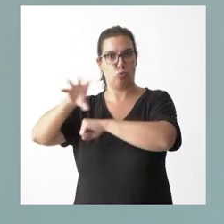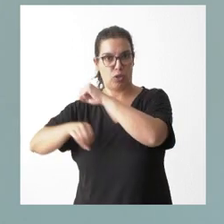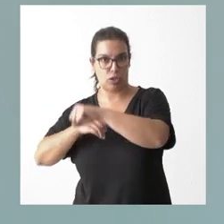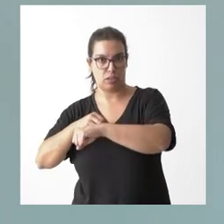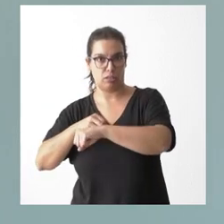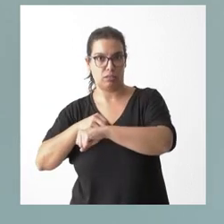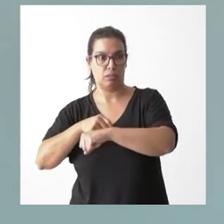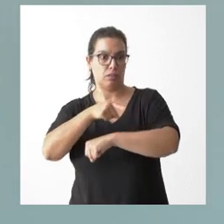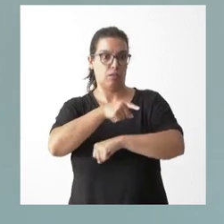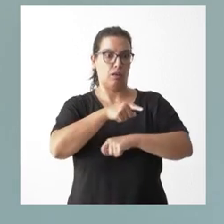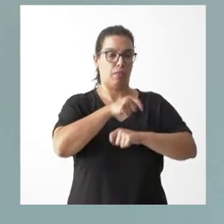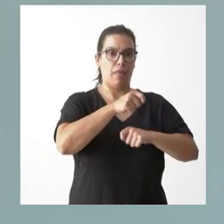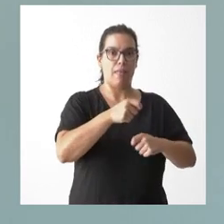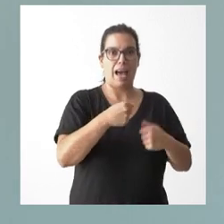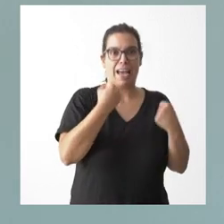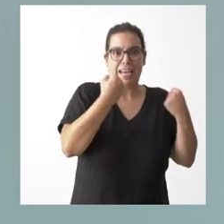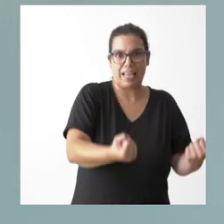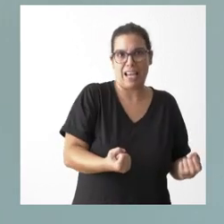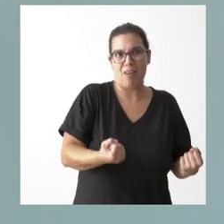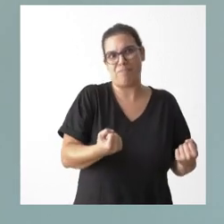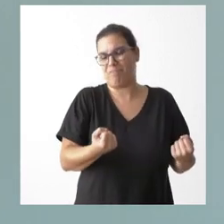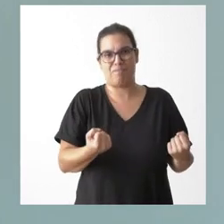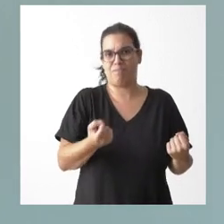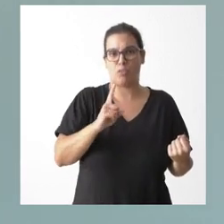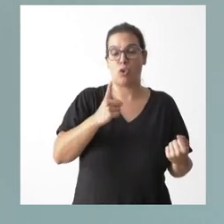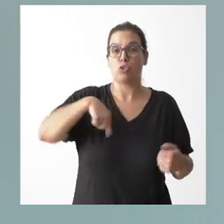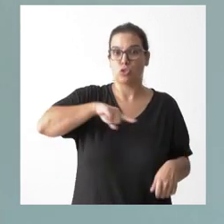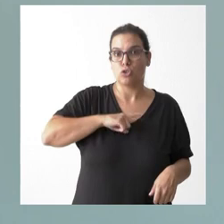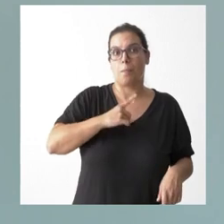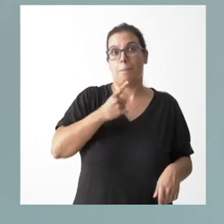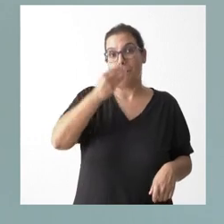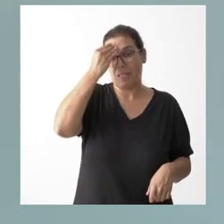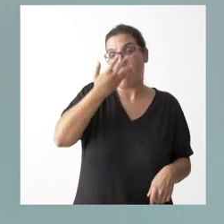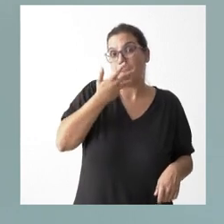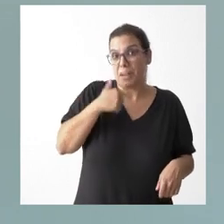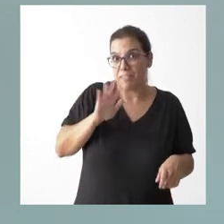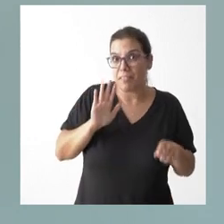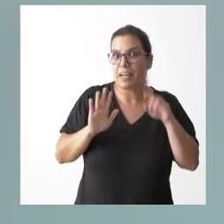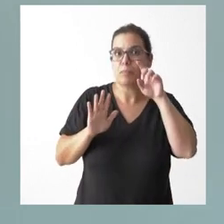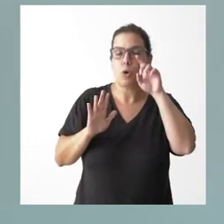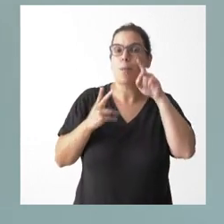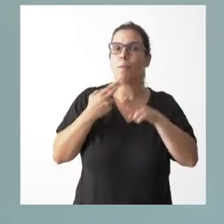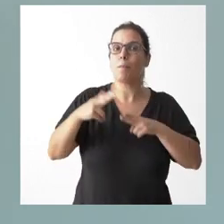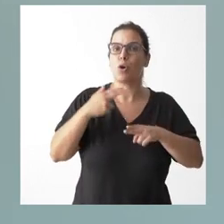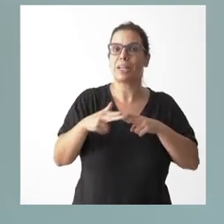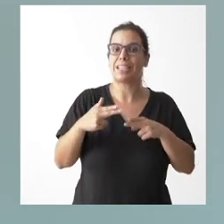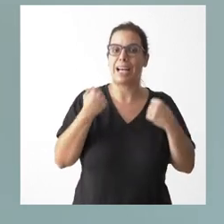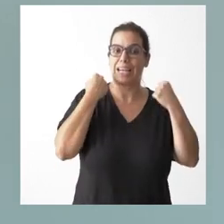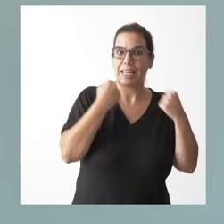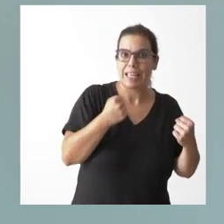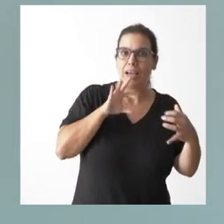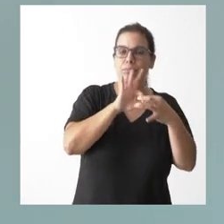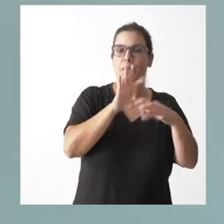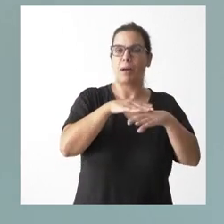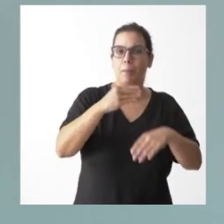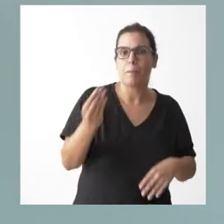generando energía. Nosotros éramos partidarios y lo hemos sido siempre de una política energética que mejore